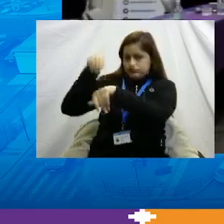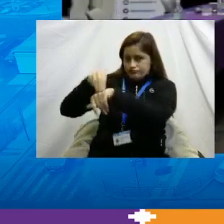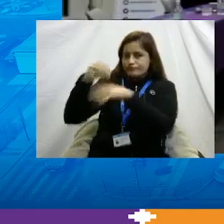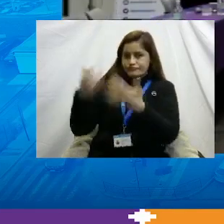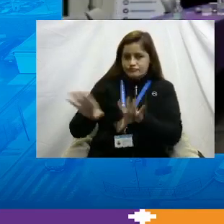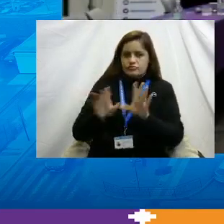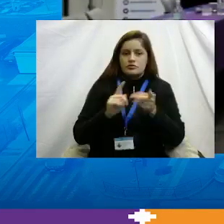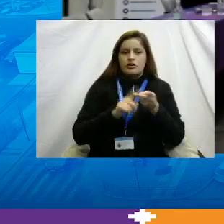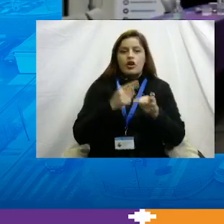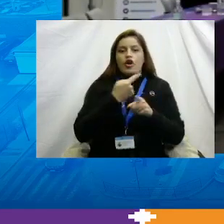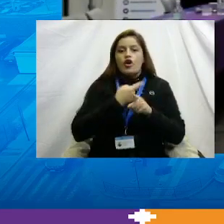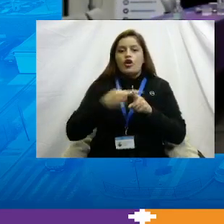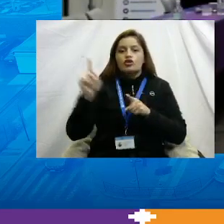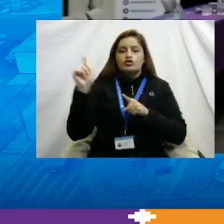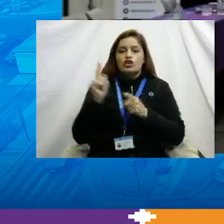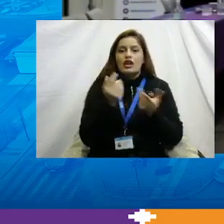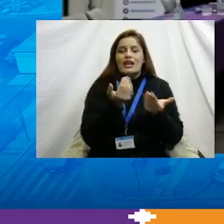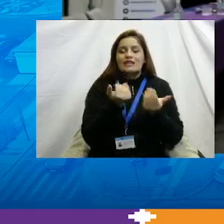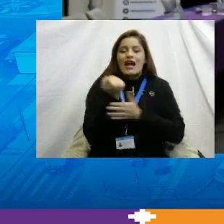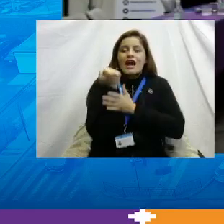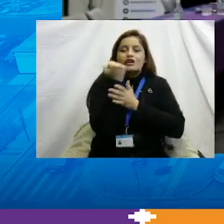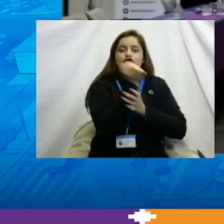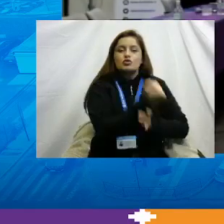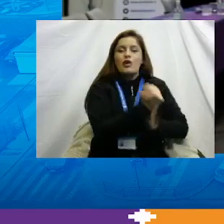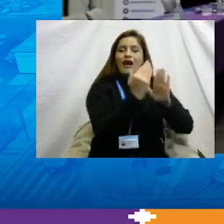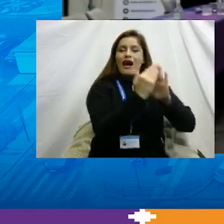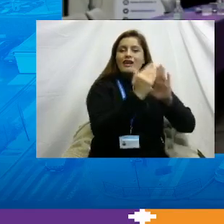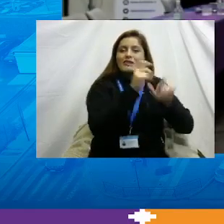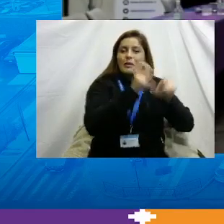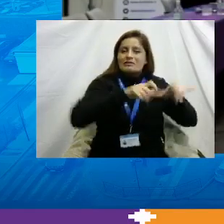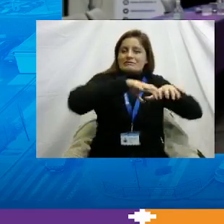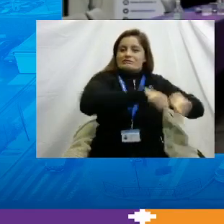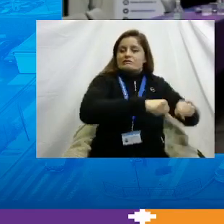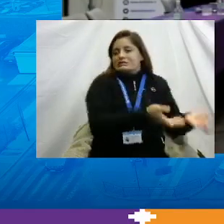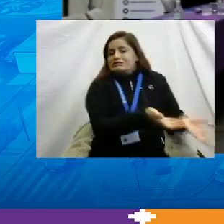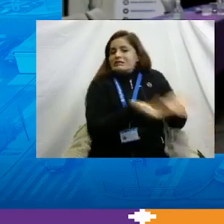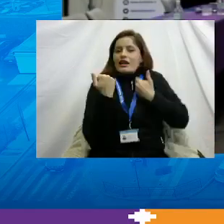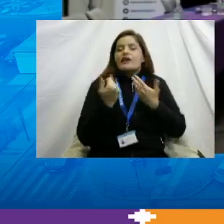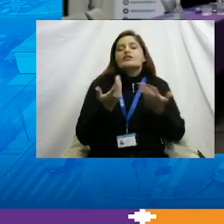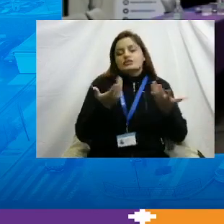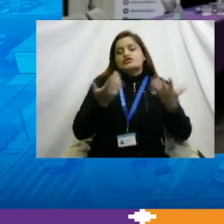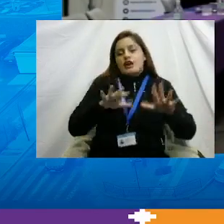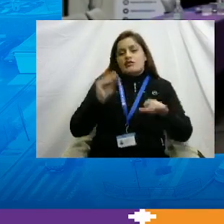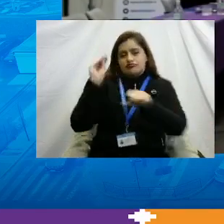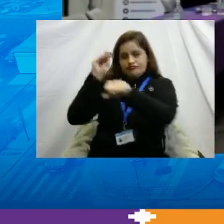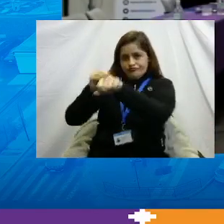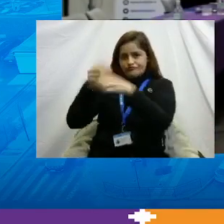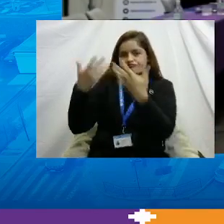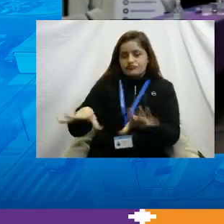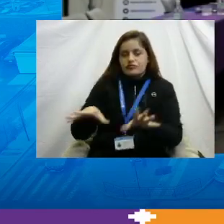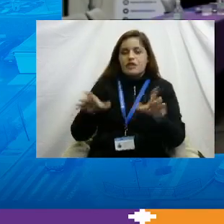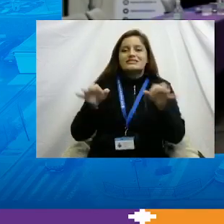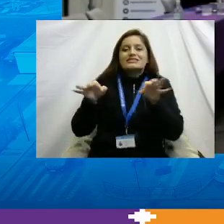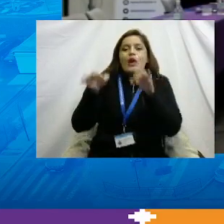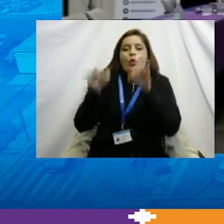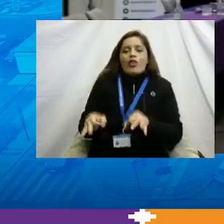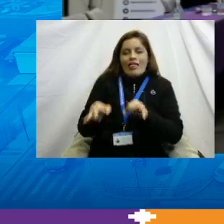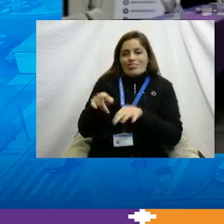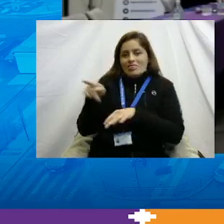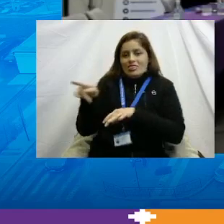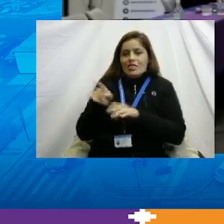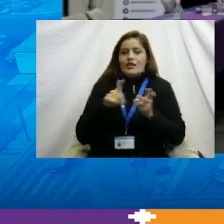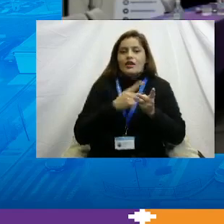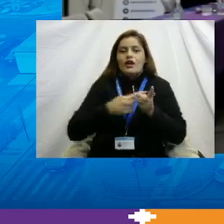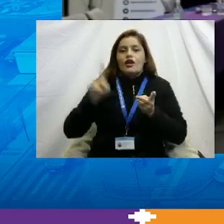jurídico. 2.14, un ordinario 10.56 de fecha 2 de agosto del Servicio de Salud Revisión Franja, esquina Norporiente,